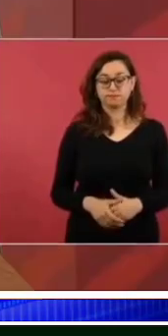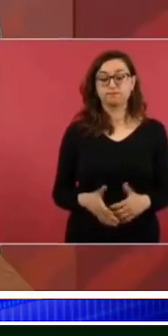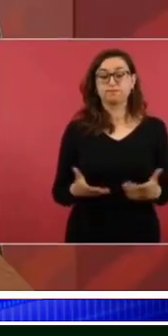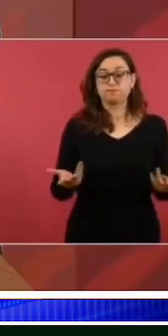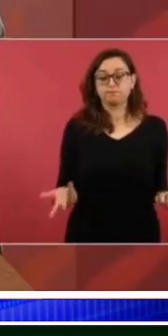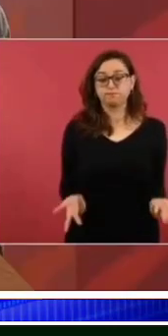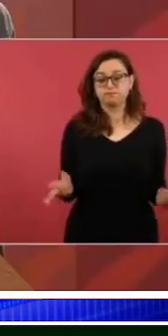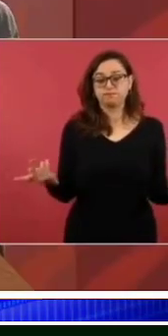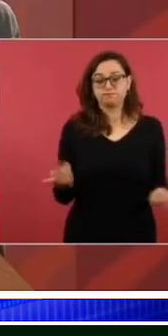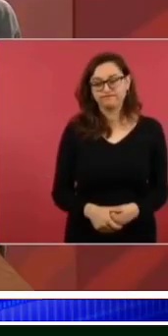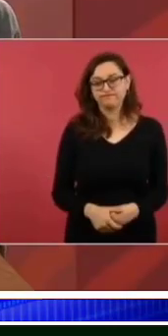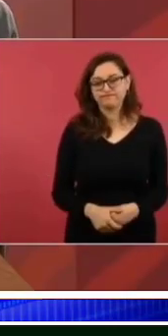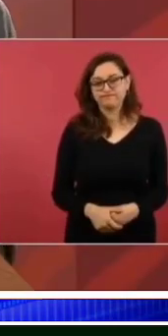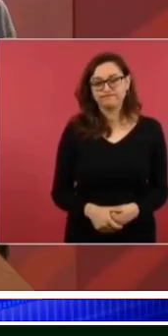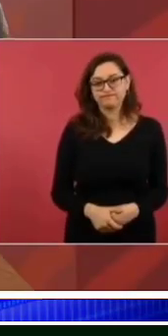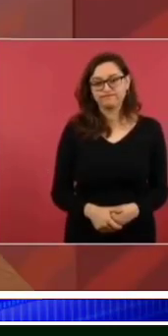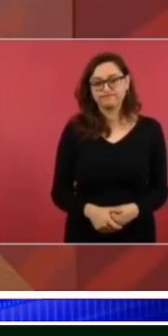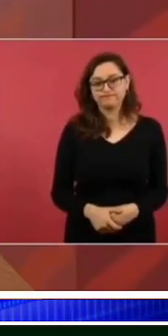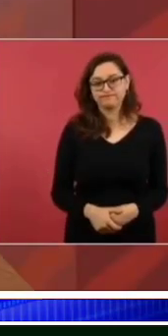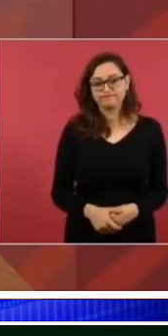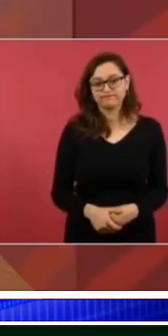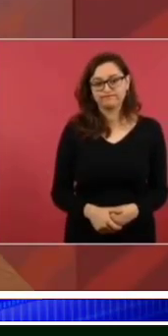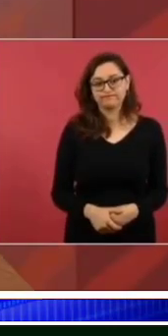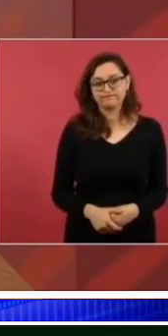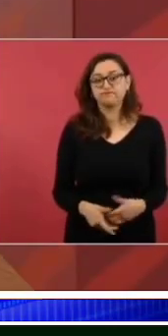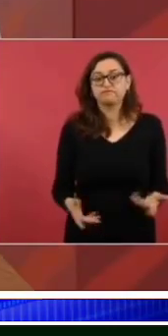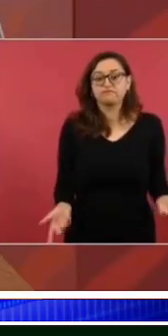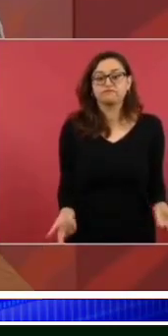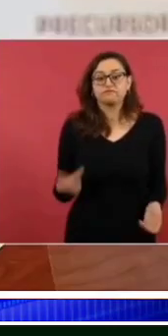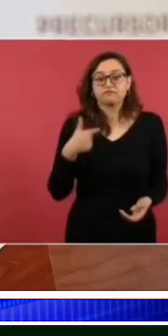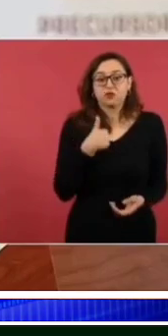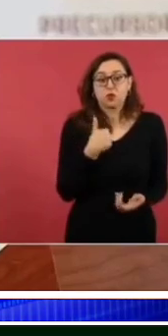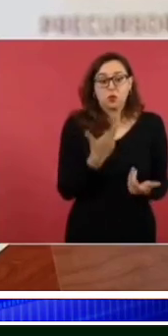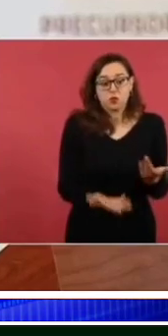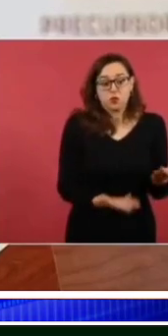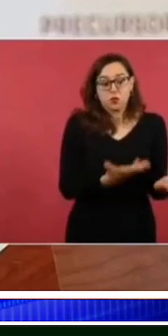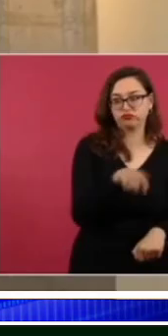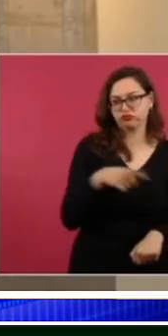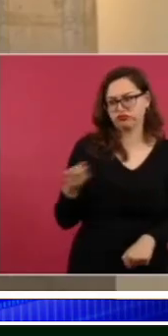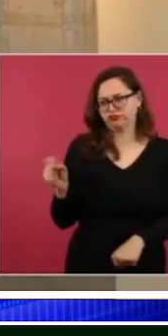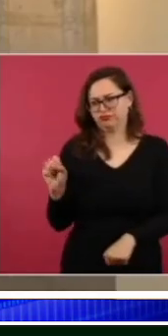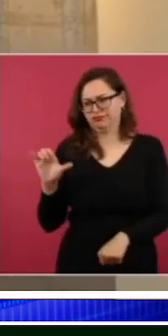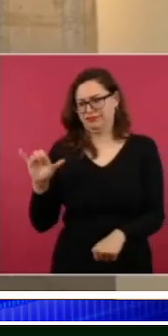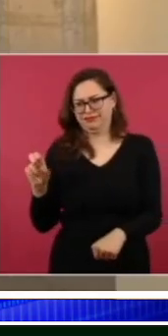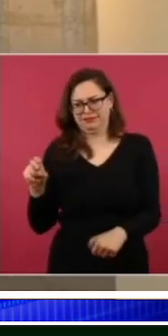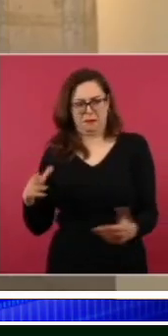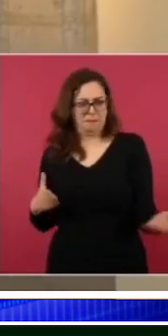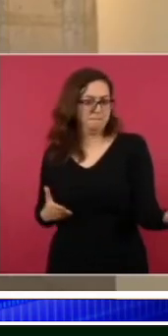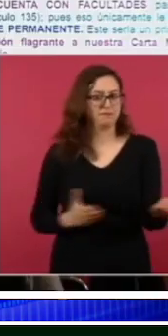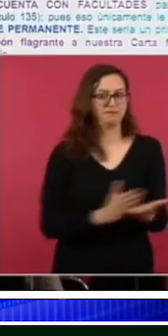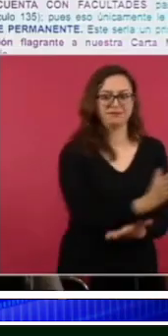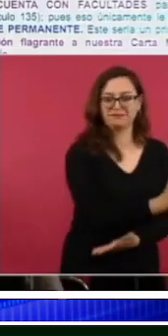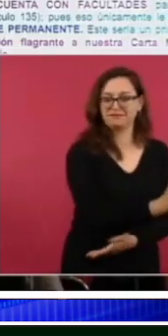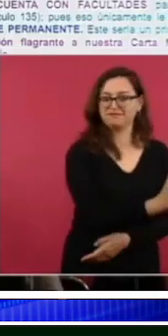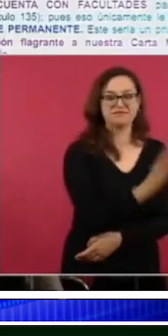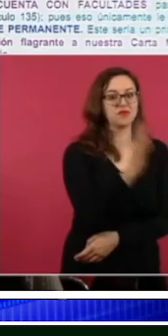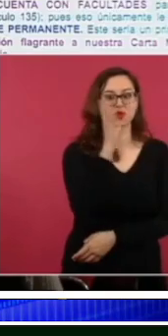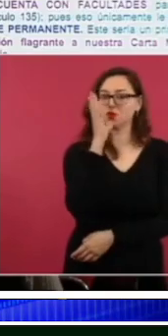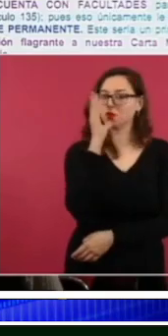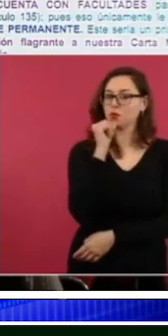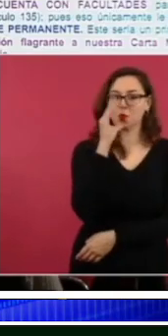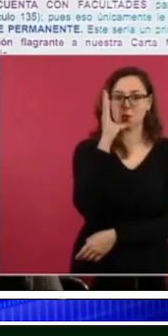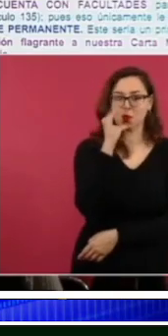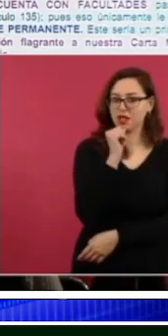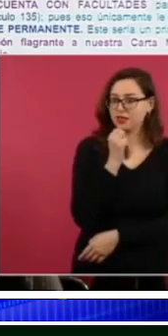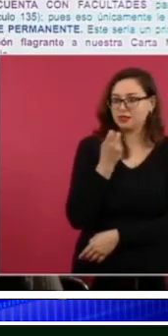tratando de manipular a los duros que justamente se dieron cuenta de esta estrategia y no cayeron vamos kuchar parte de lo que le dijo